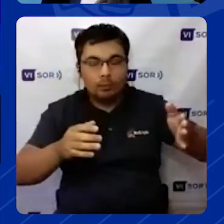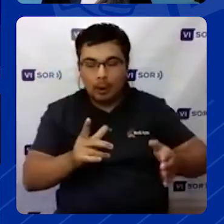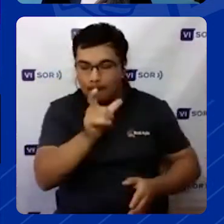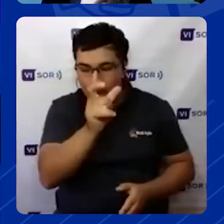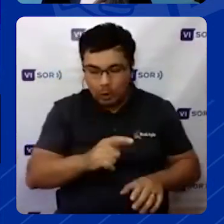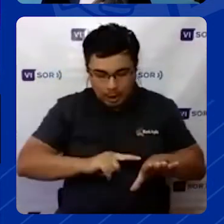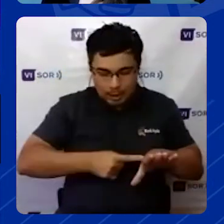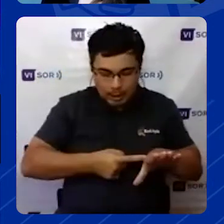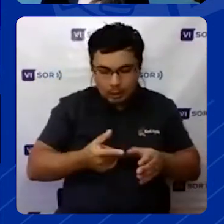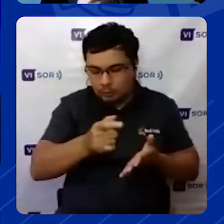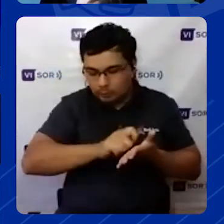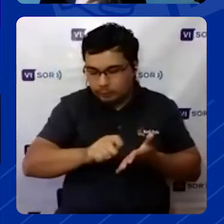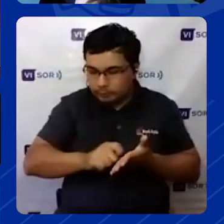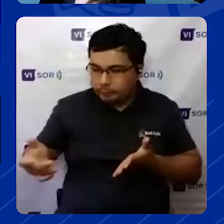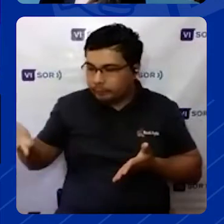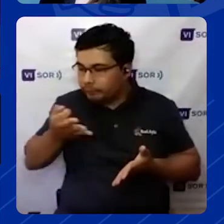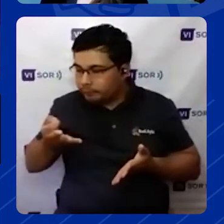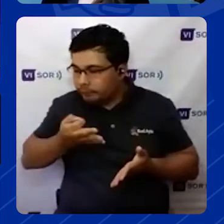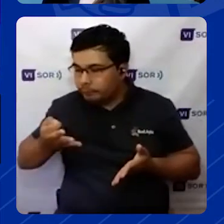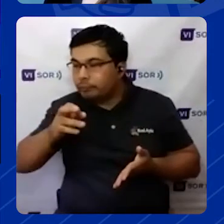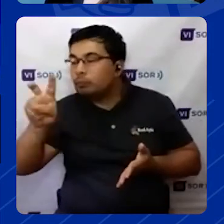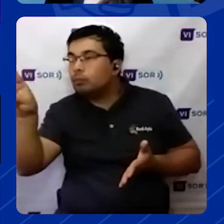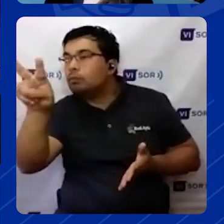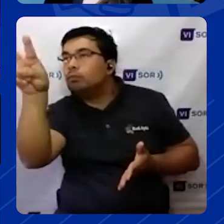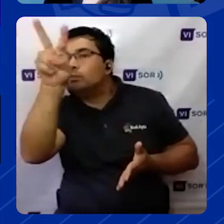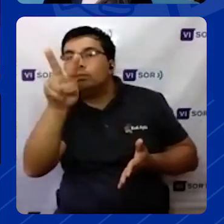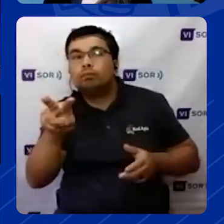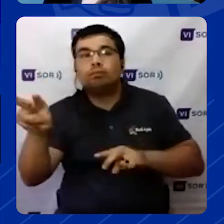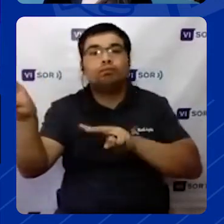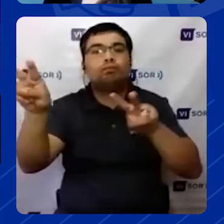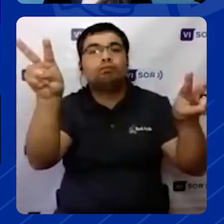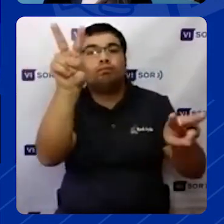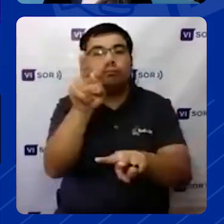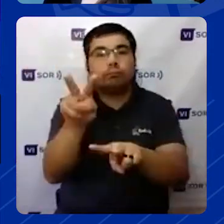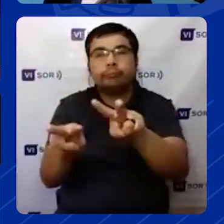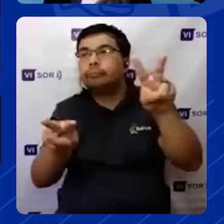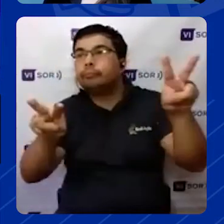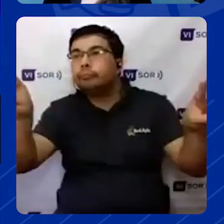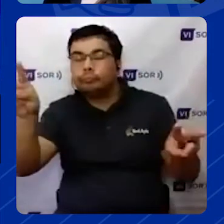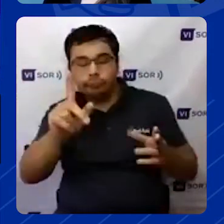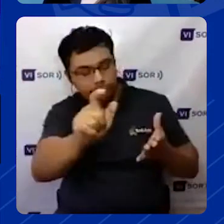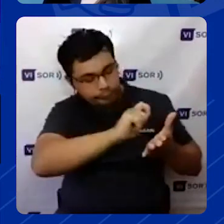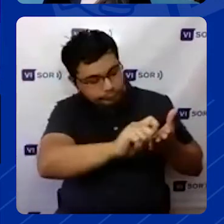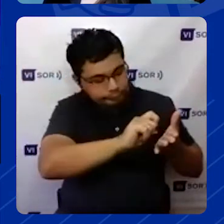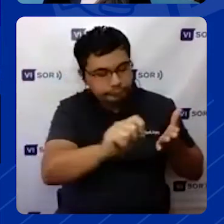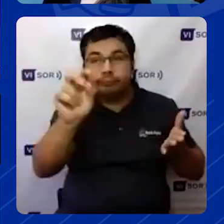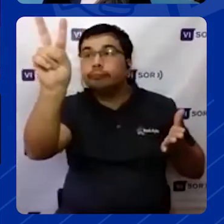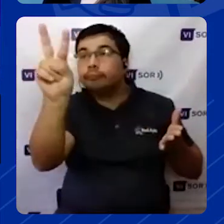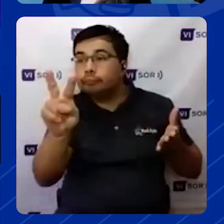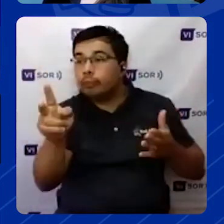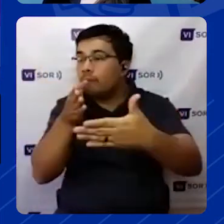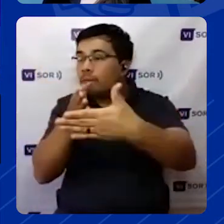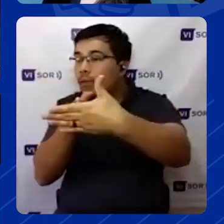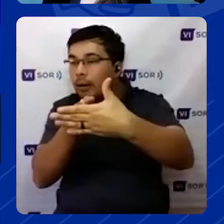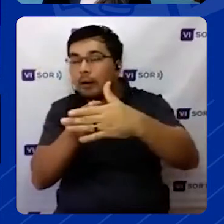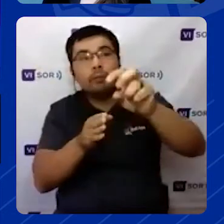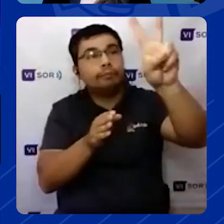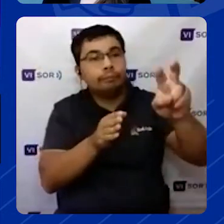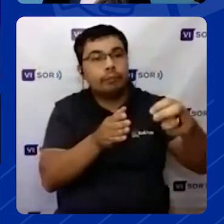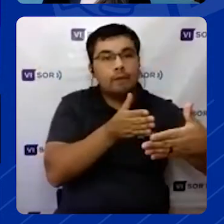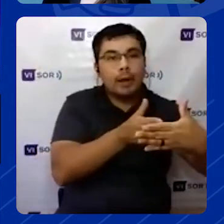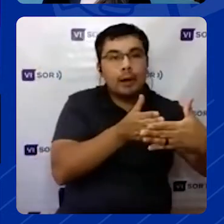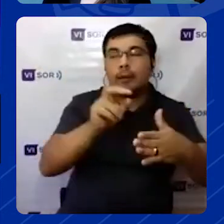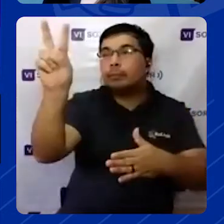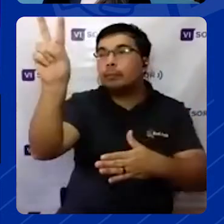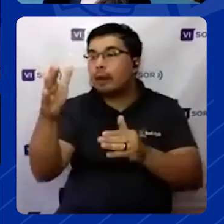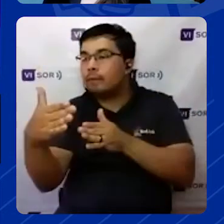vamos generando, digamos, ese proceso de evaluación en donde detectamos las barreras y al mismo tiempo proponemos soluciones. Y con las páginas